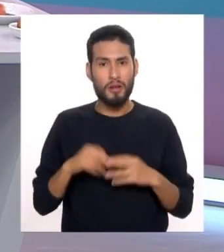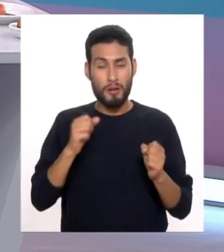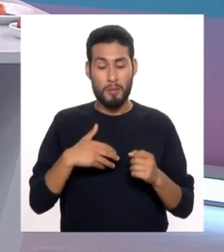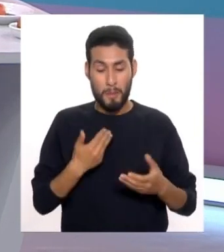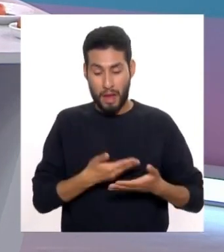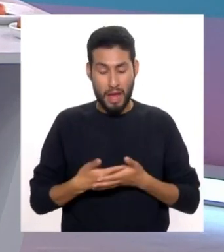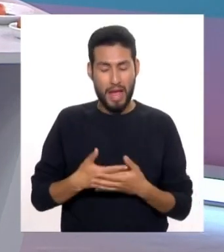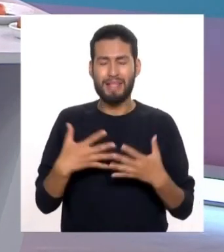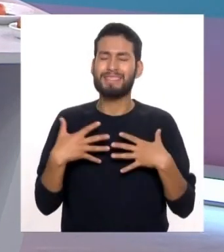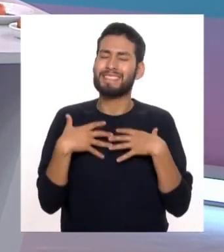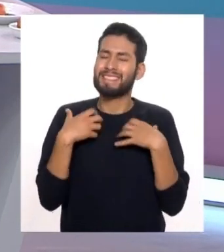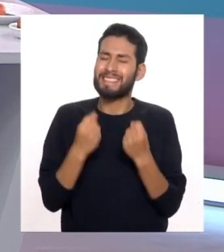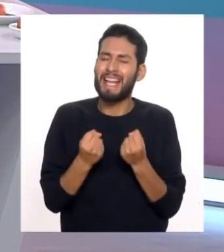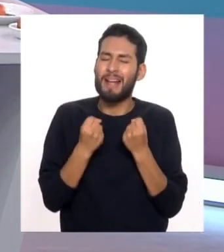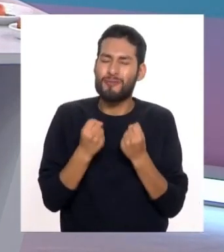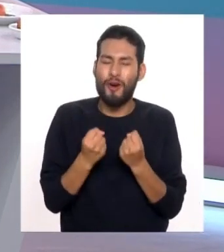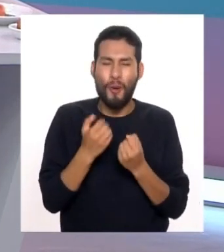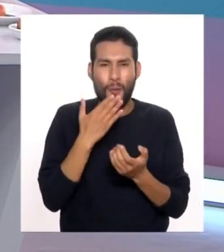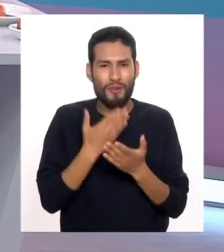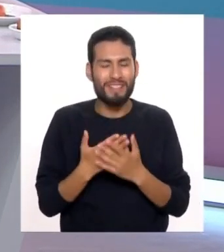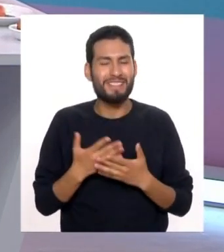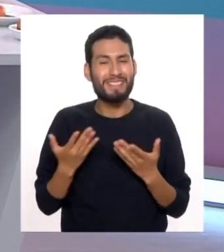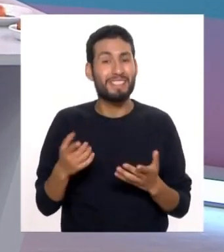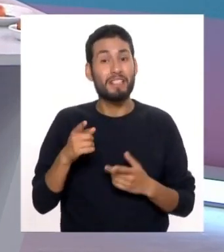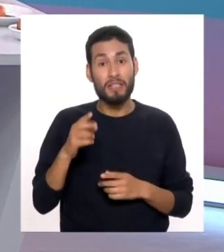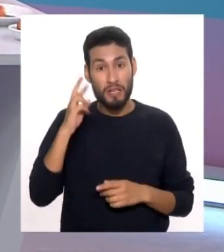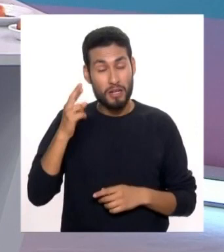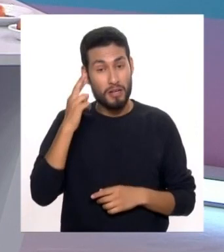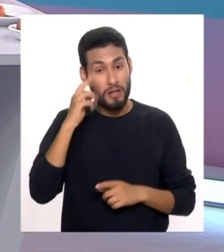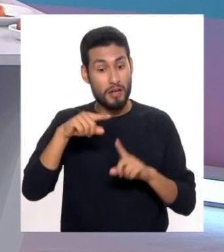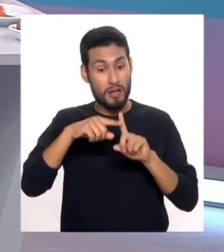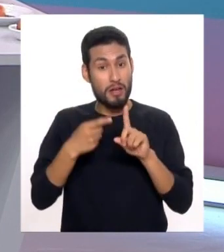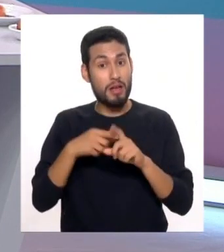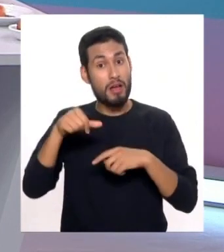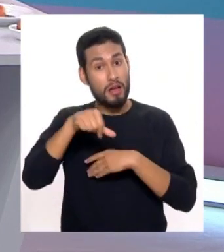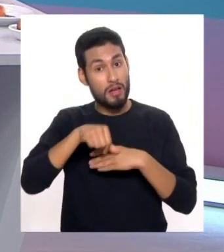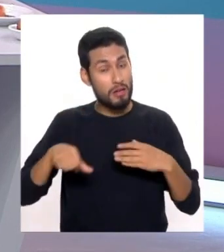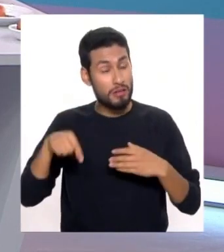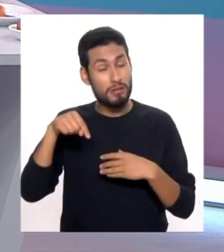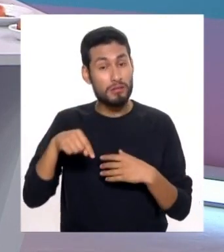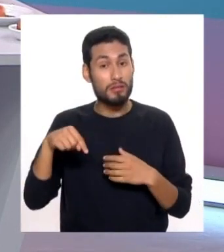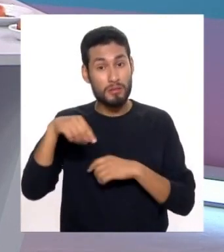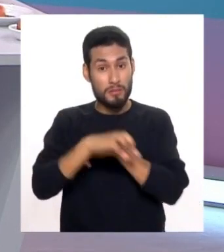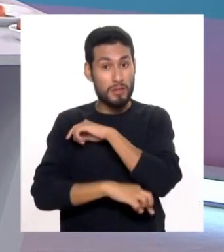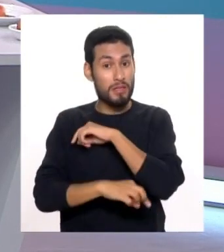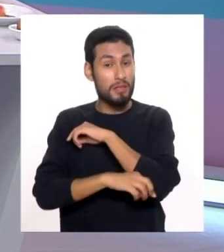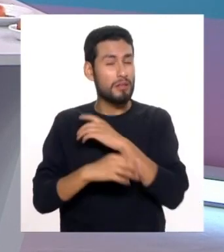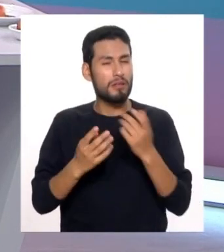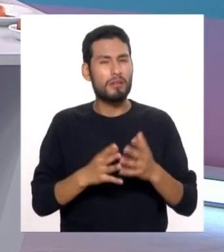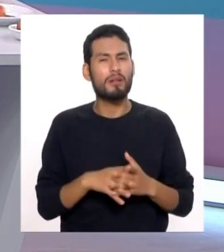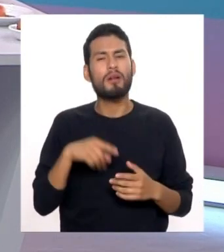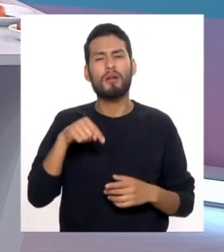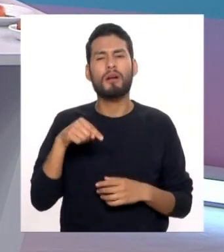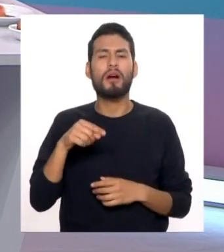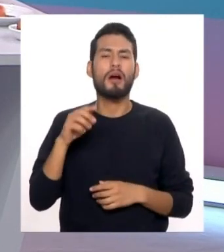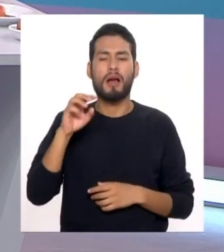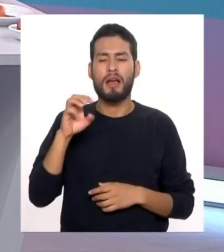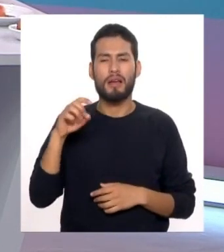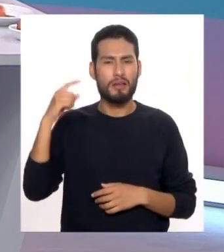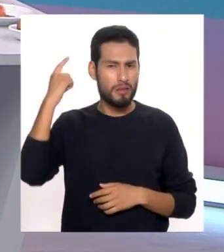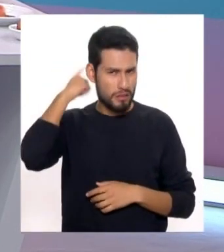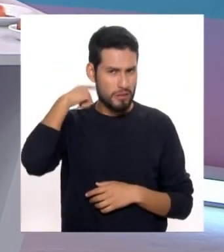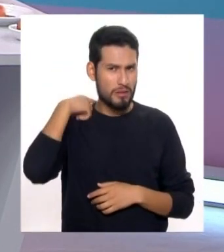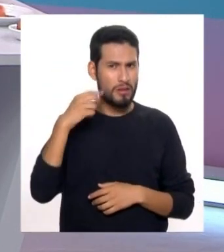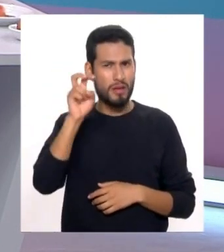bebés sanos. Y por eso una de las cirugías fetales que se realiza en este país es por la espina bífida,